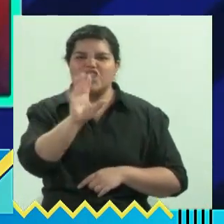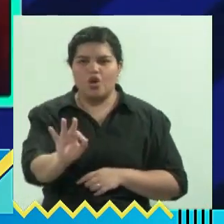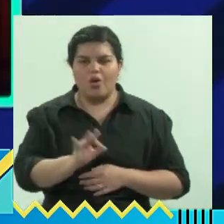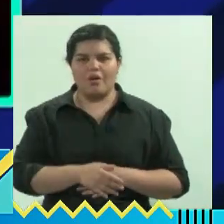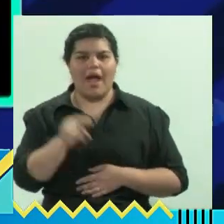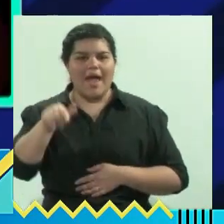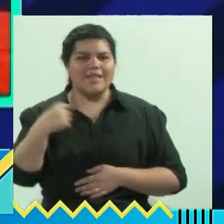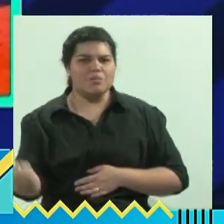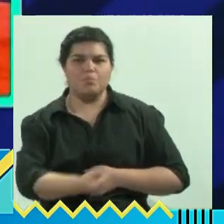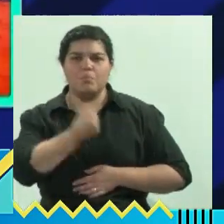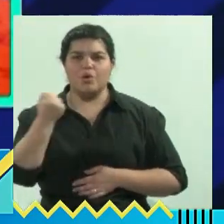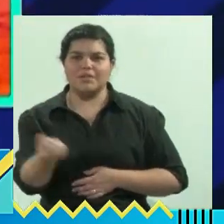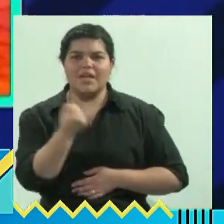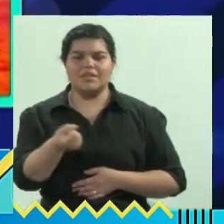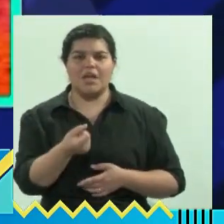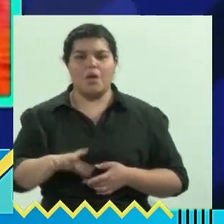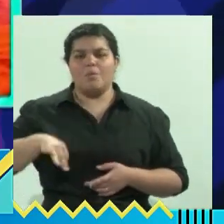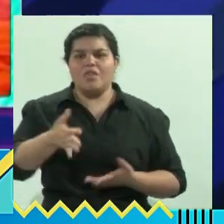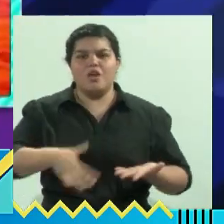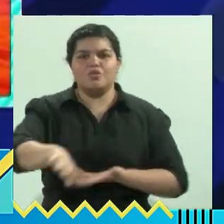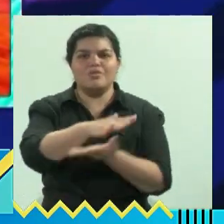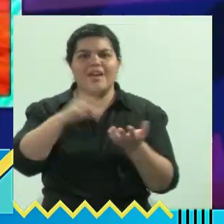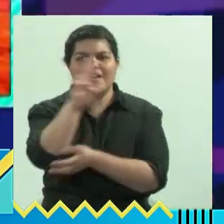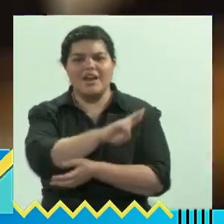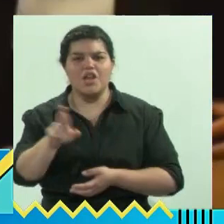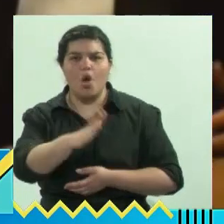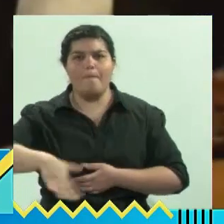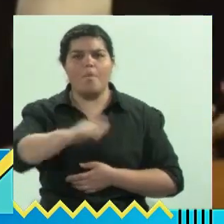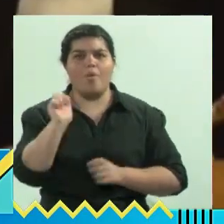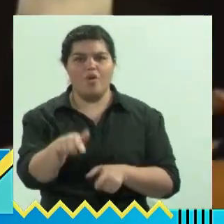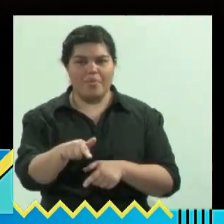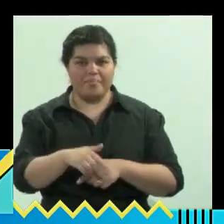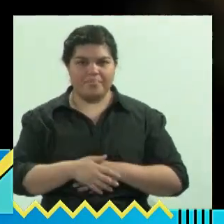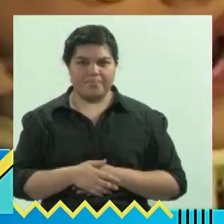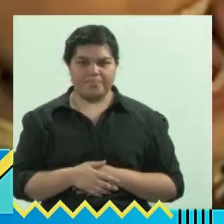parte fundamental de la vida social y religiosa de todo un pueblo.